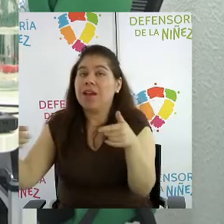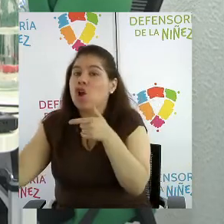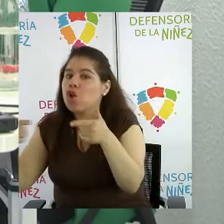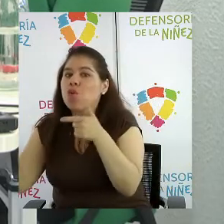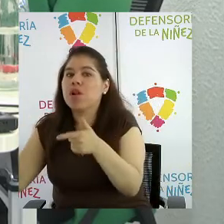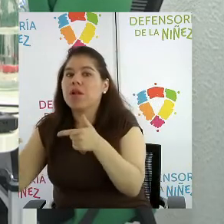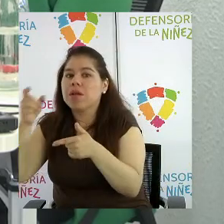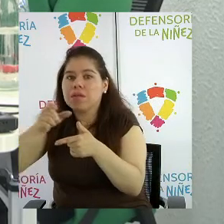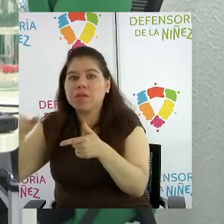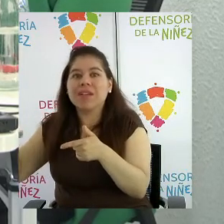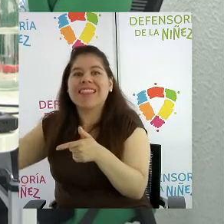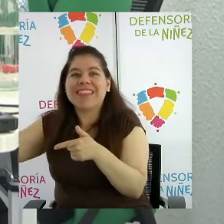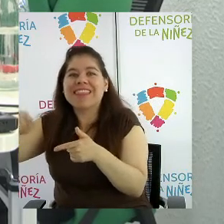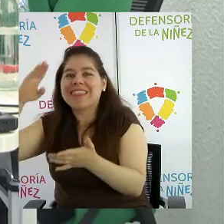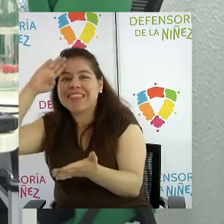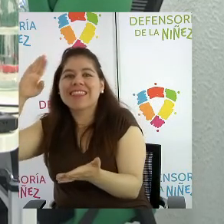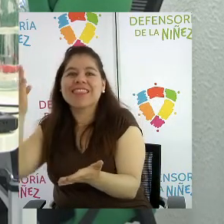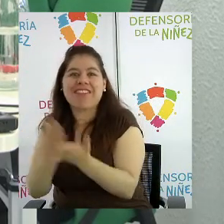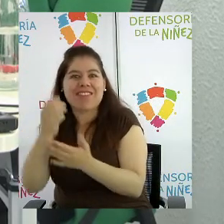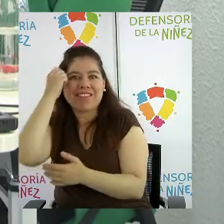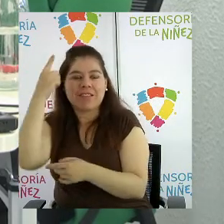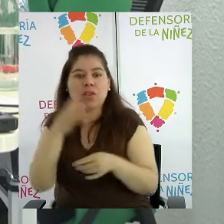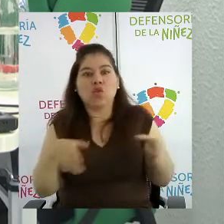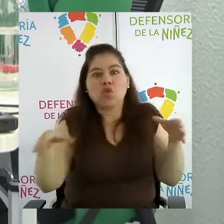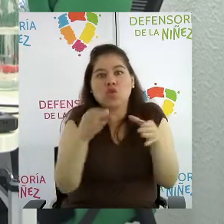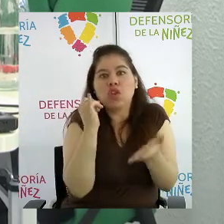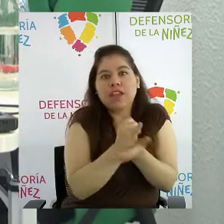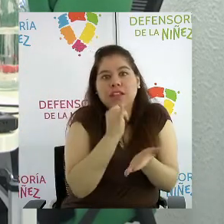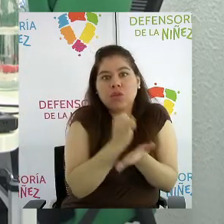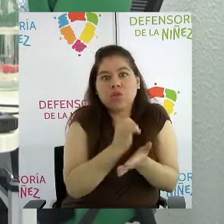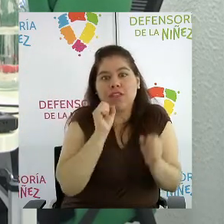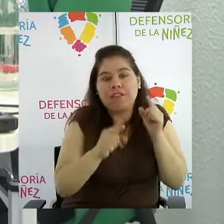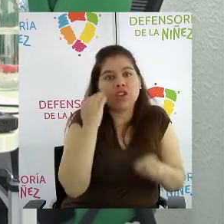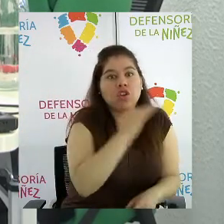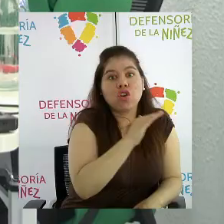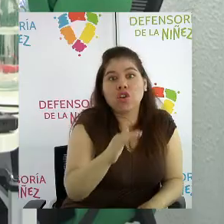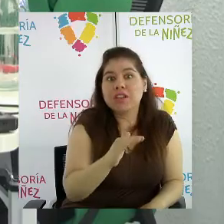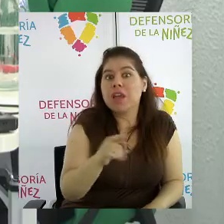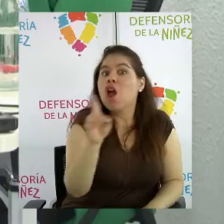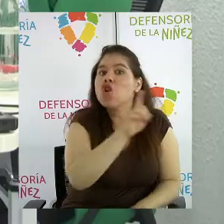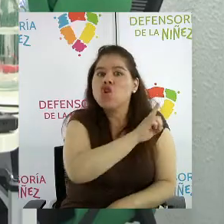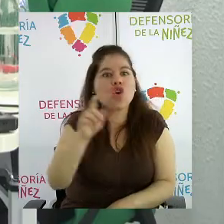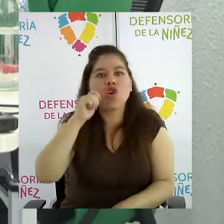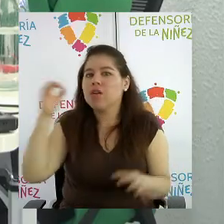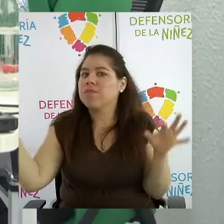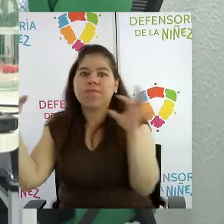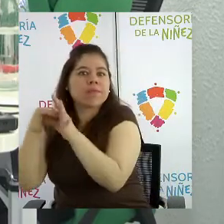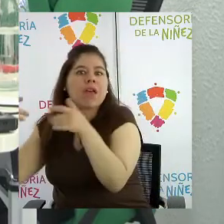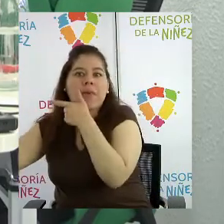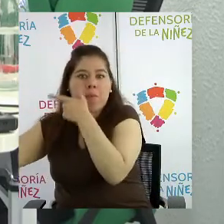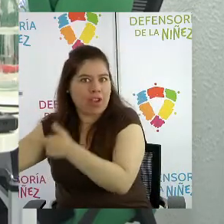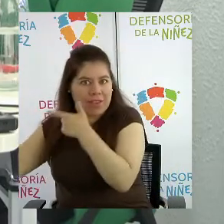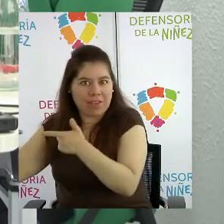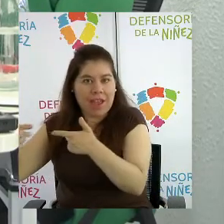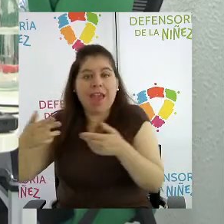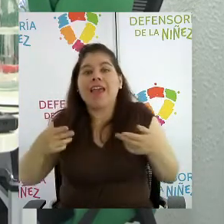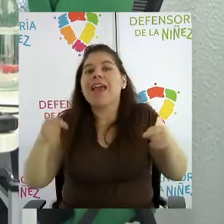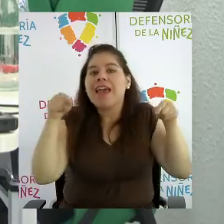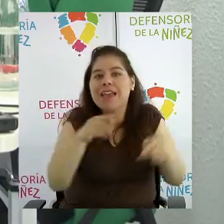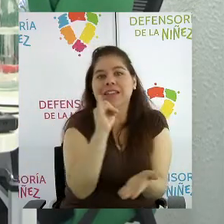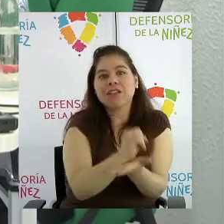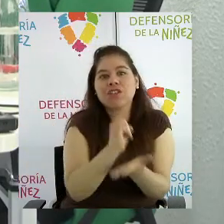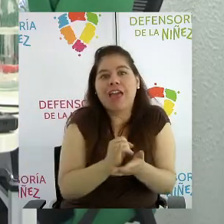entender. Porque esta no es una institución política, es una institución de derechos humanos. Y los derechos humanos, como lo he dicho,